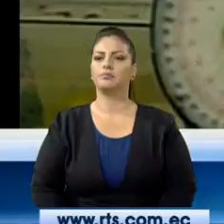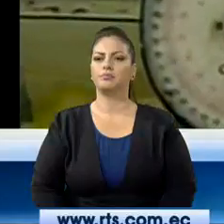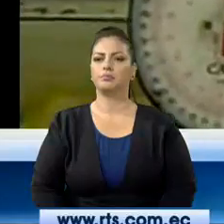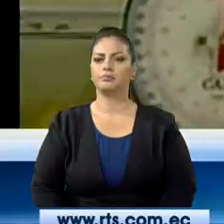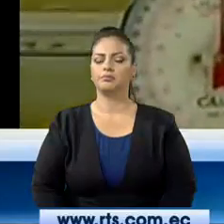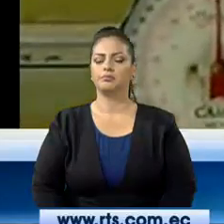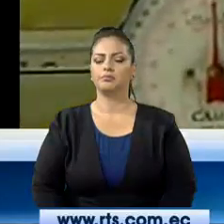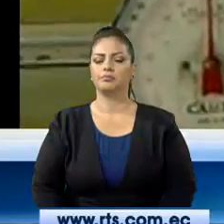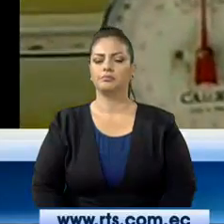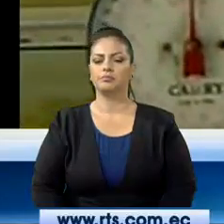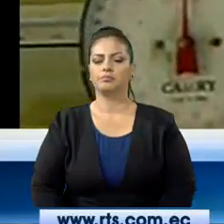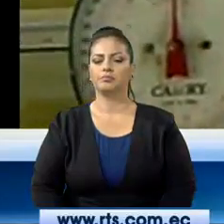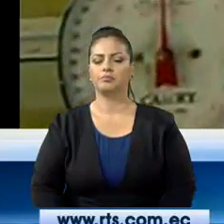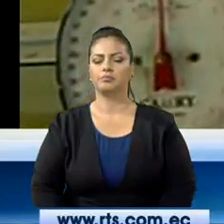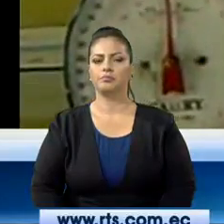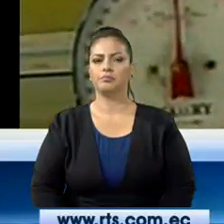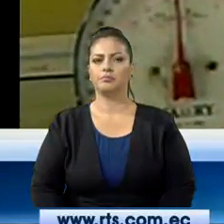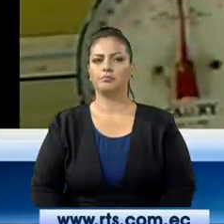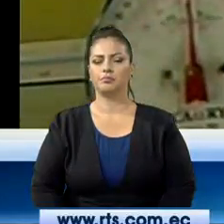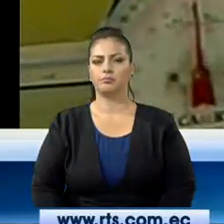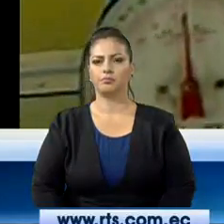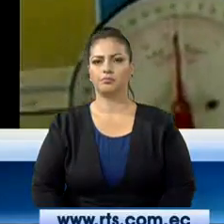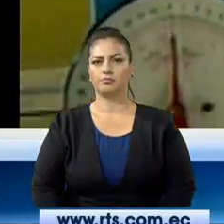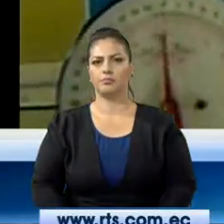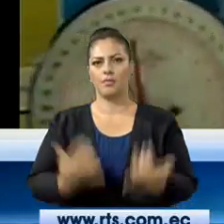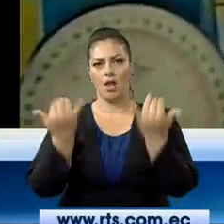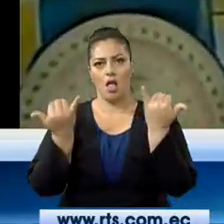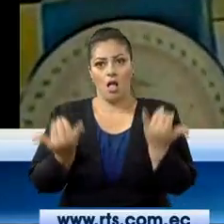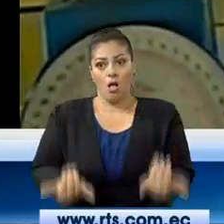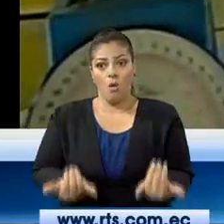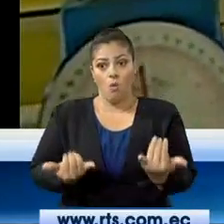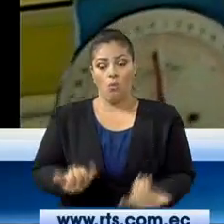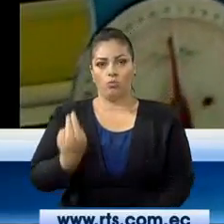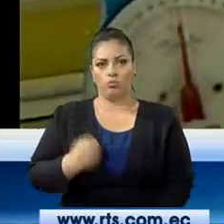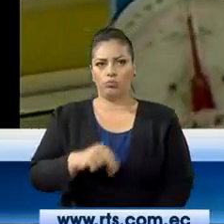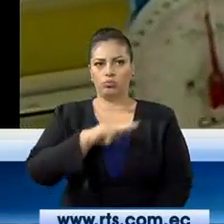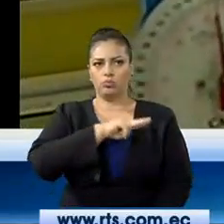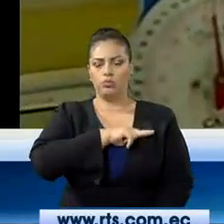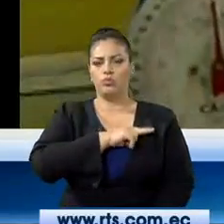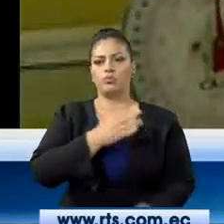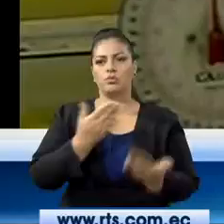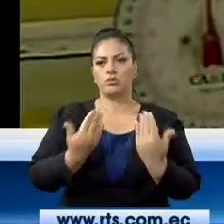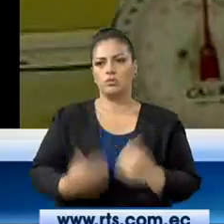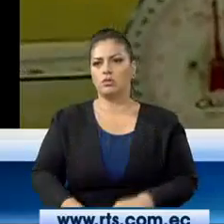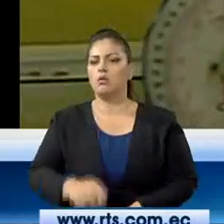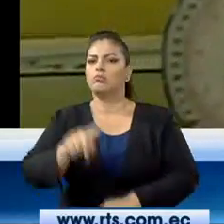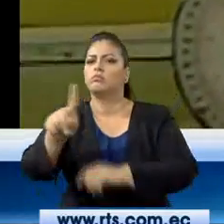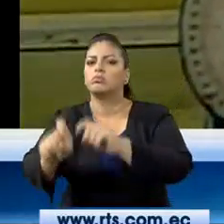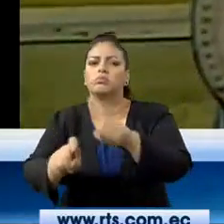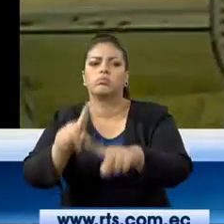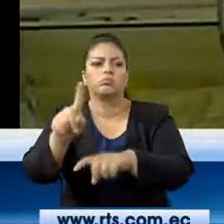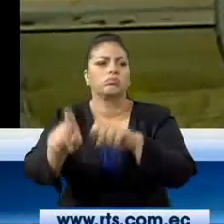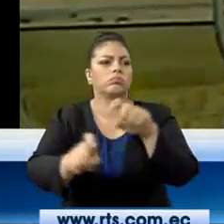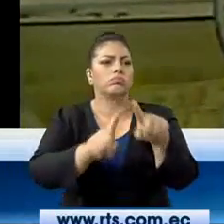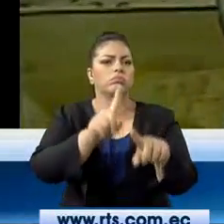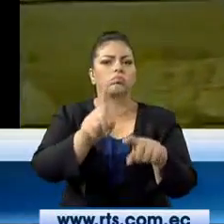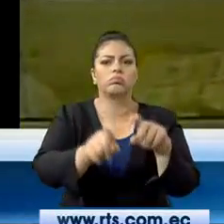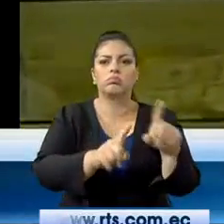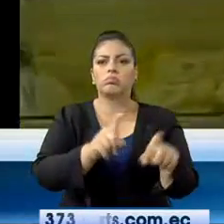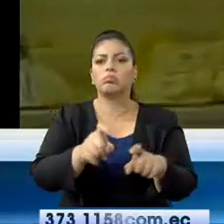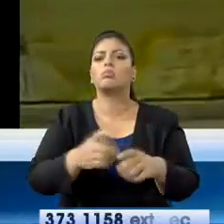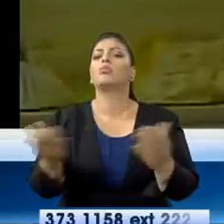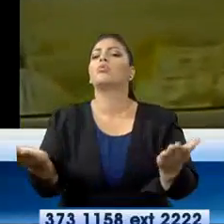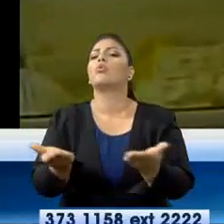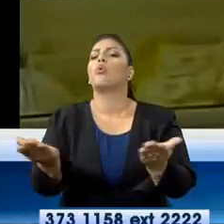otros? Actualmente nosotros hemos realizado las preguntas a los comerciantes aquí en todo el mercado de